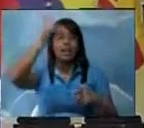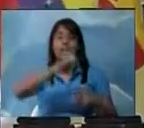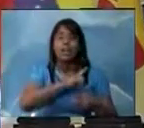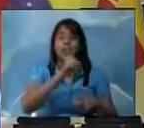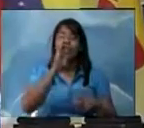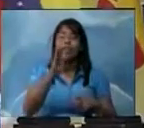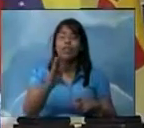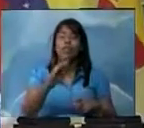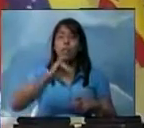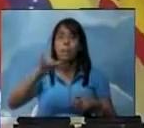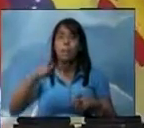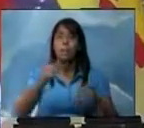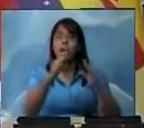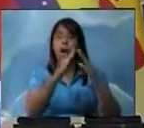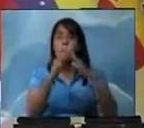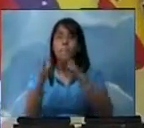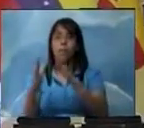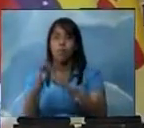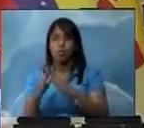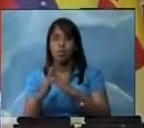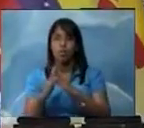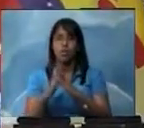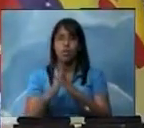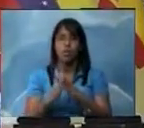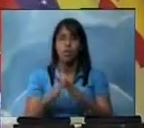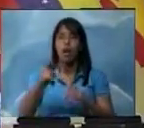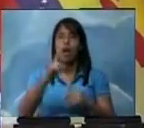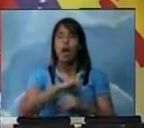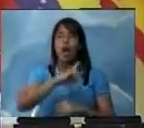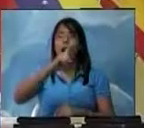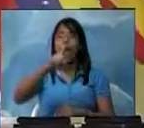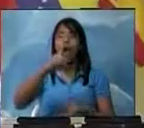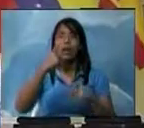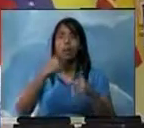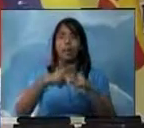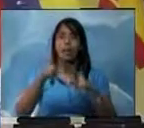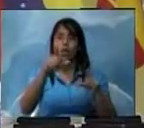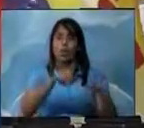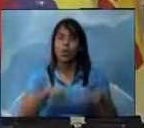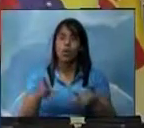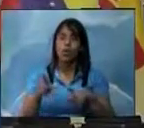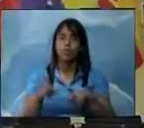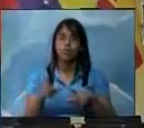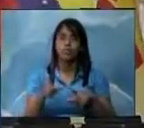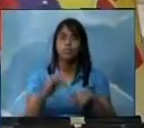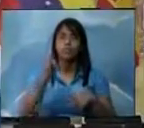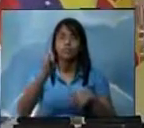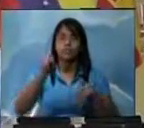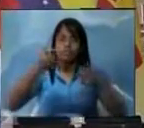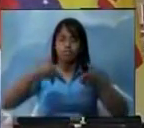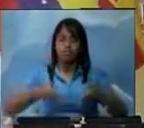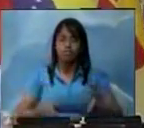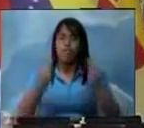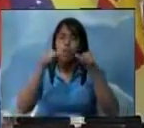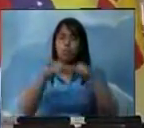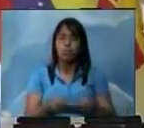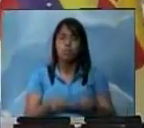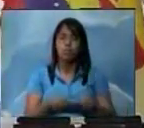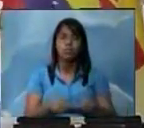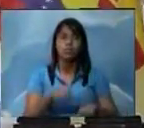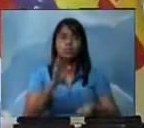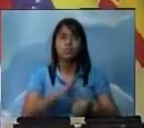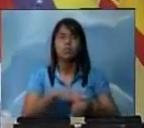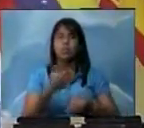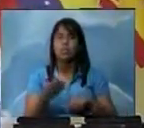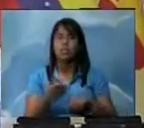de Babilonia, a Jerusalén y la sitió. ¿Por